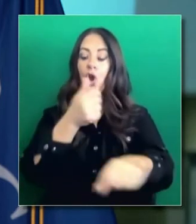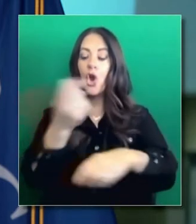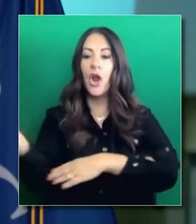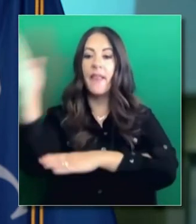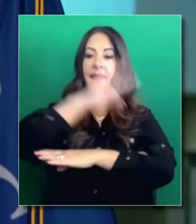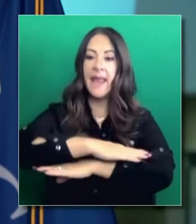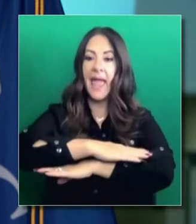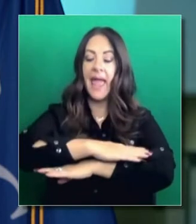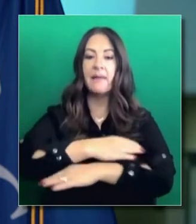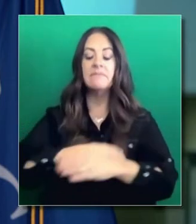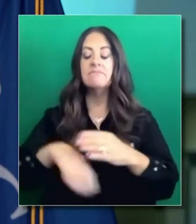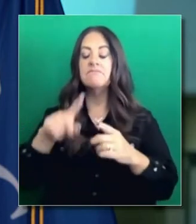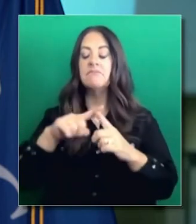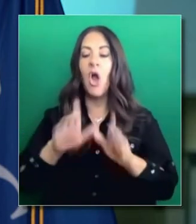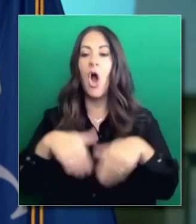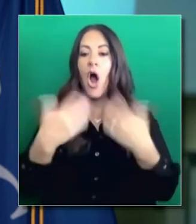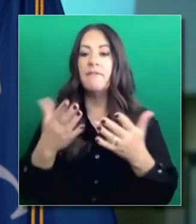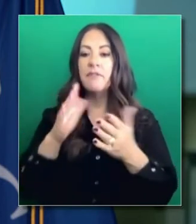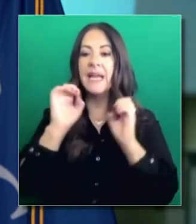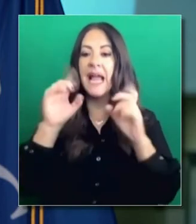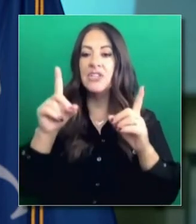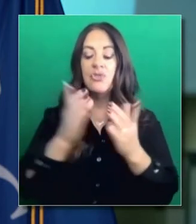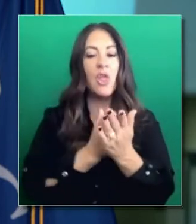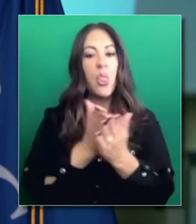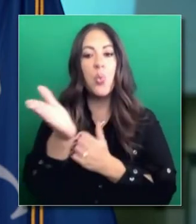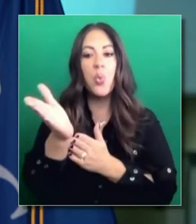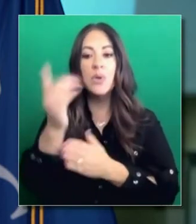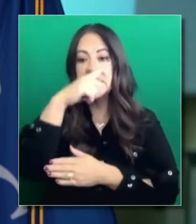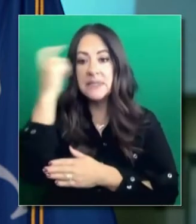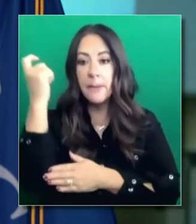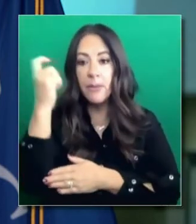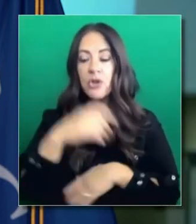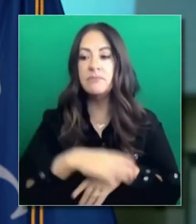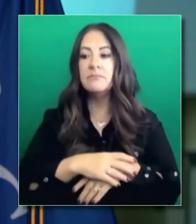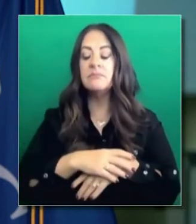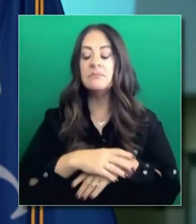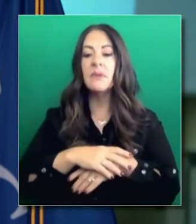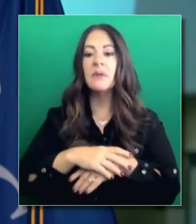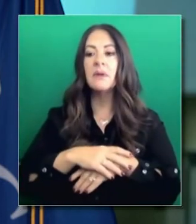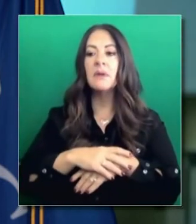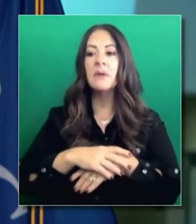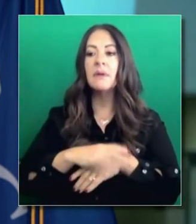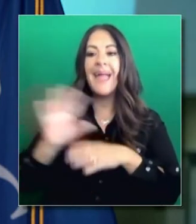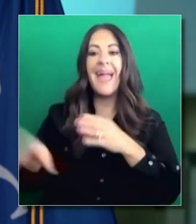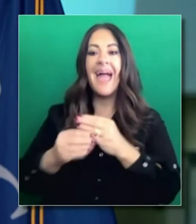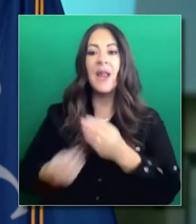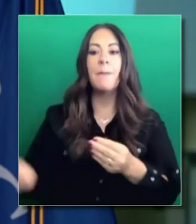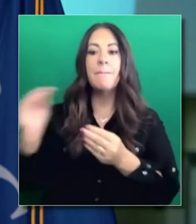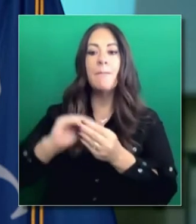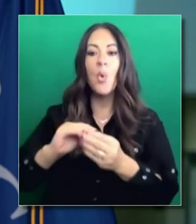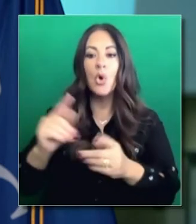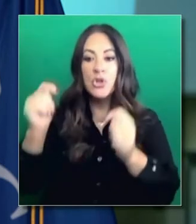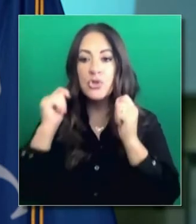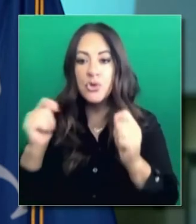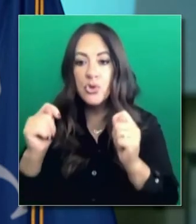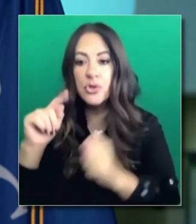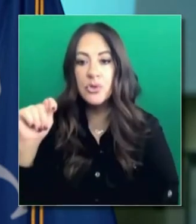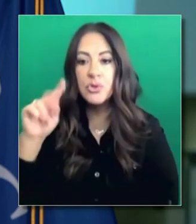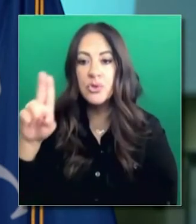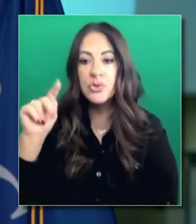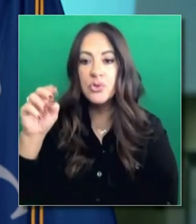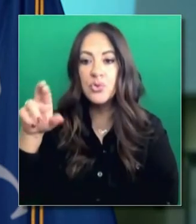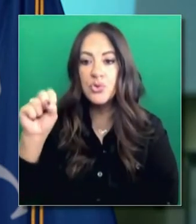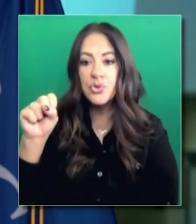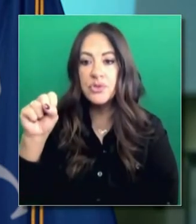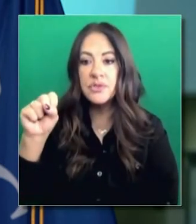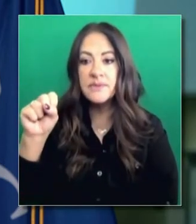de verano, considerando tutores, tutelaje, en cuanto al aprendizaje, le aseguro